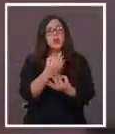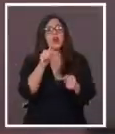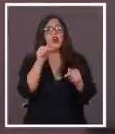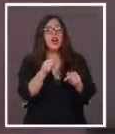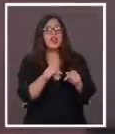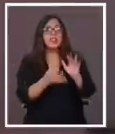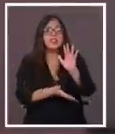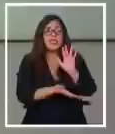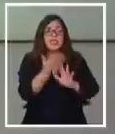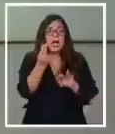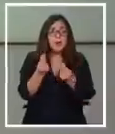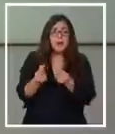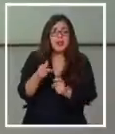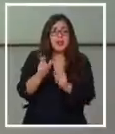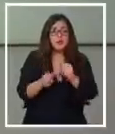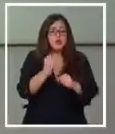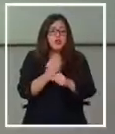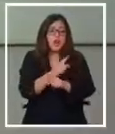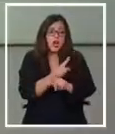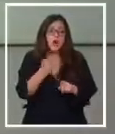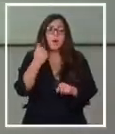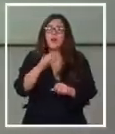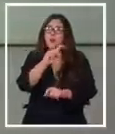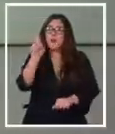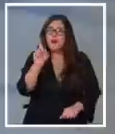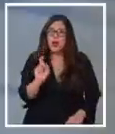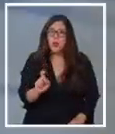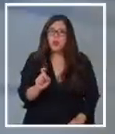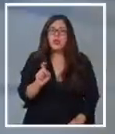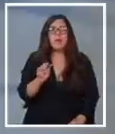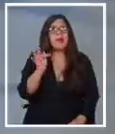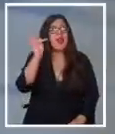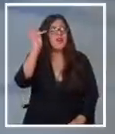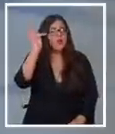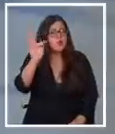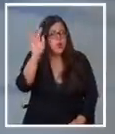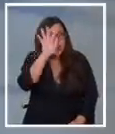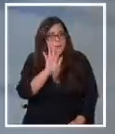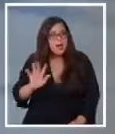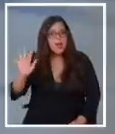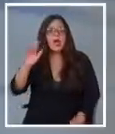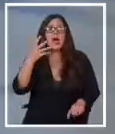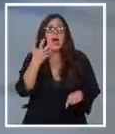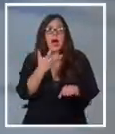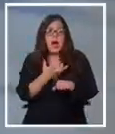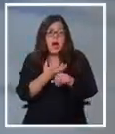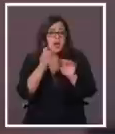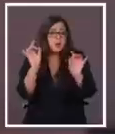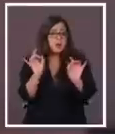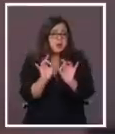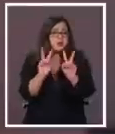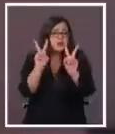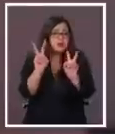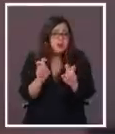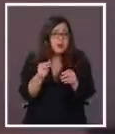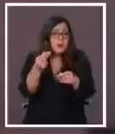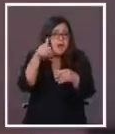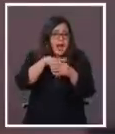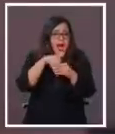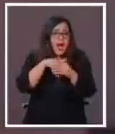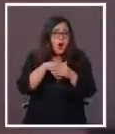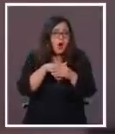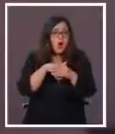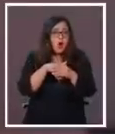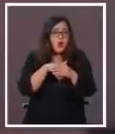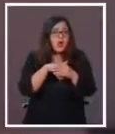se tocarán los fondos que son de los trabajadores pero la pregunta es hacia el futuro habrá algún espacio para ahorro personal